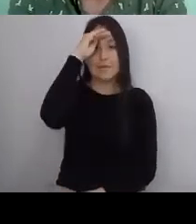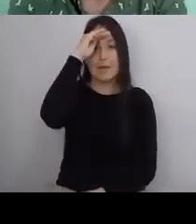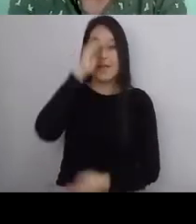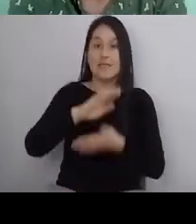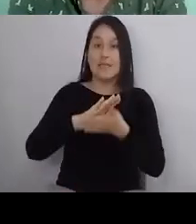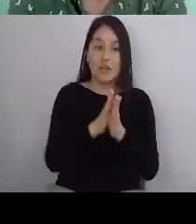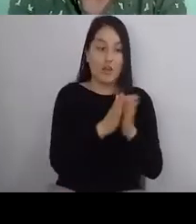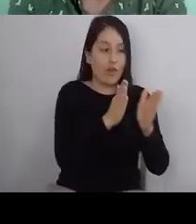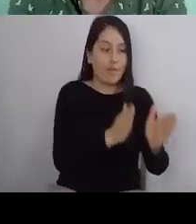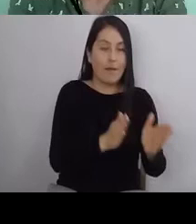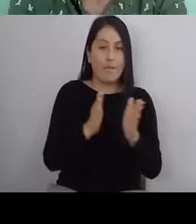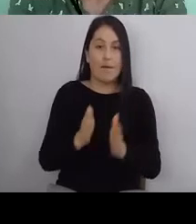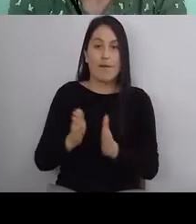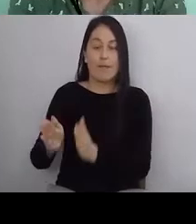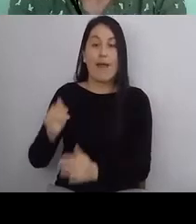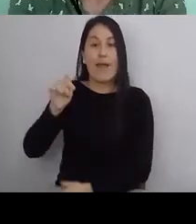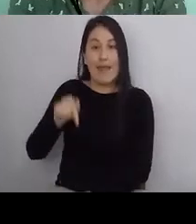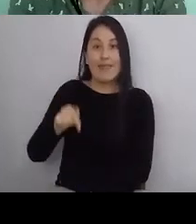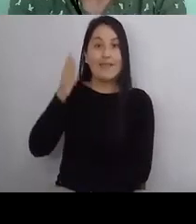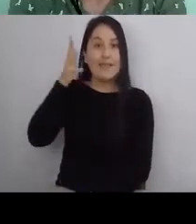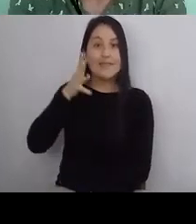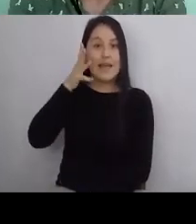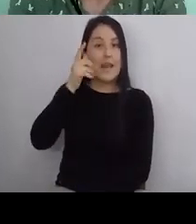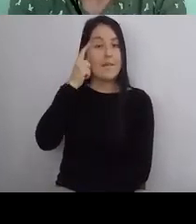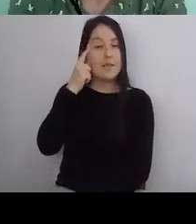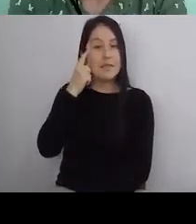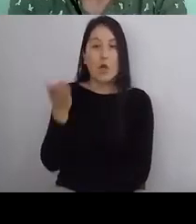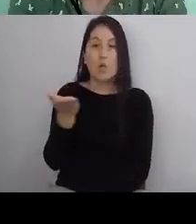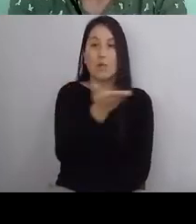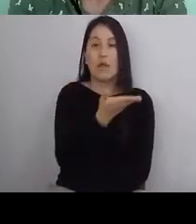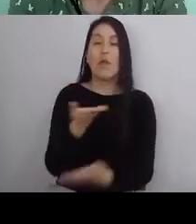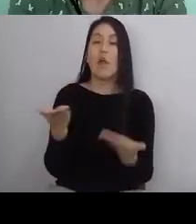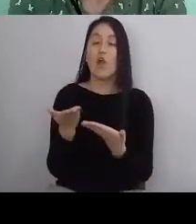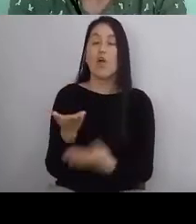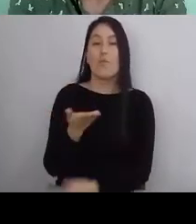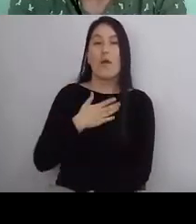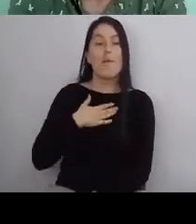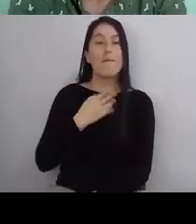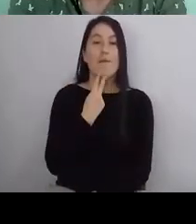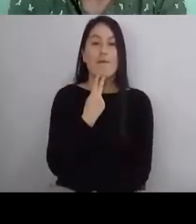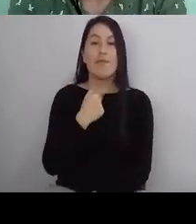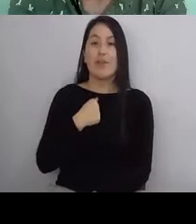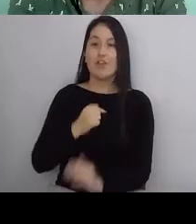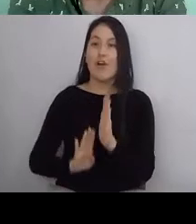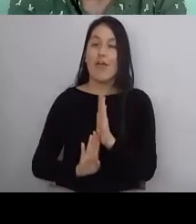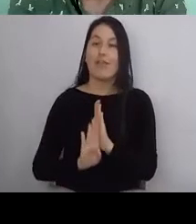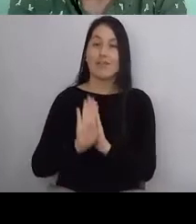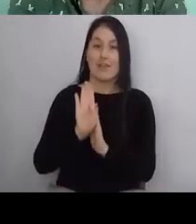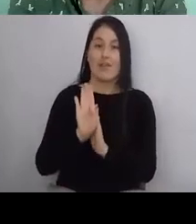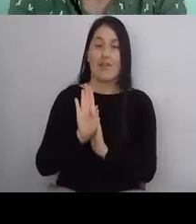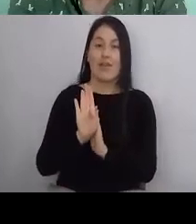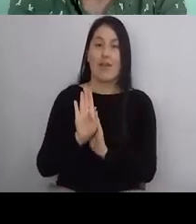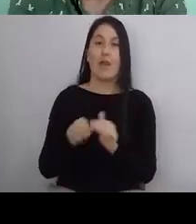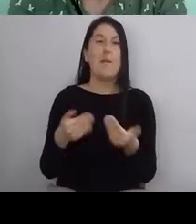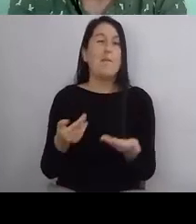charla puedan ir pensando en ustedes y diciendo cómo en mi vida yo he desarrollado esto. ¿Para qué